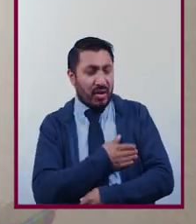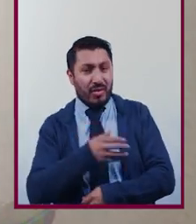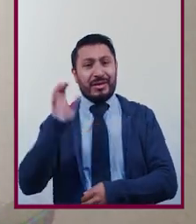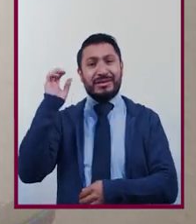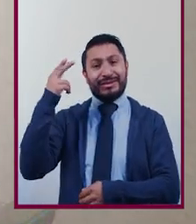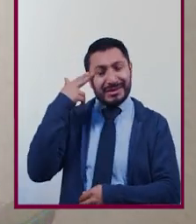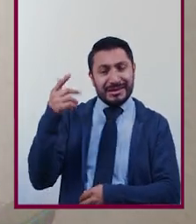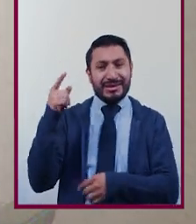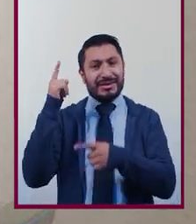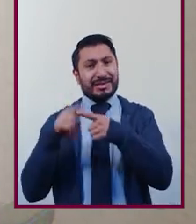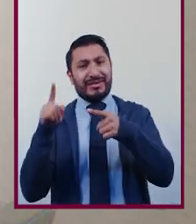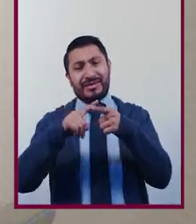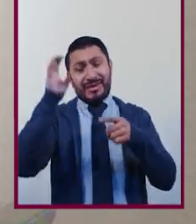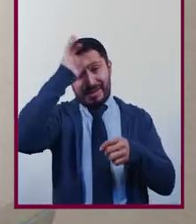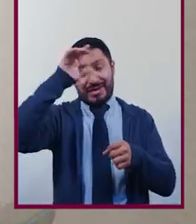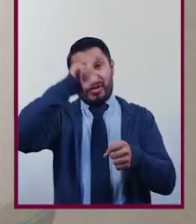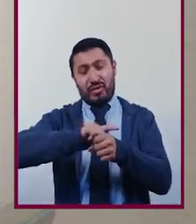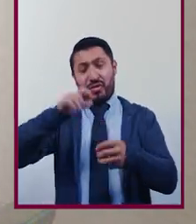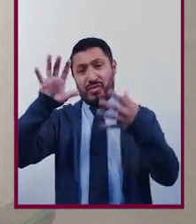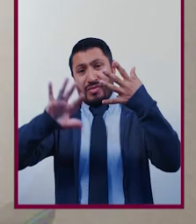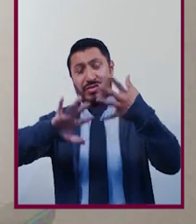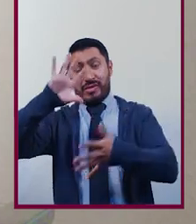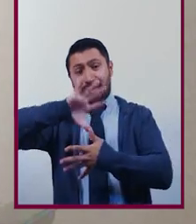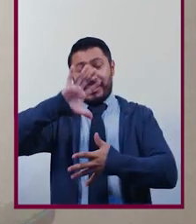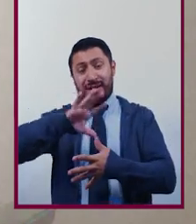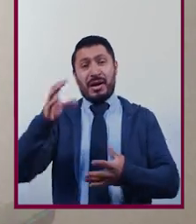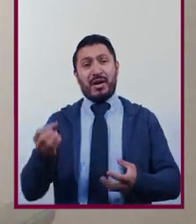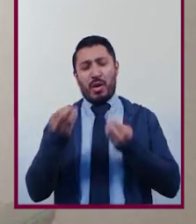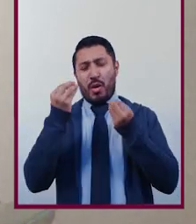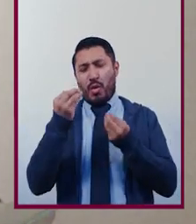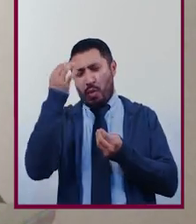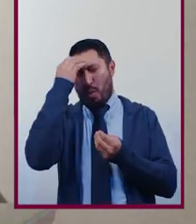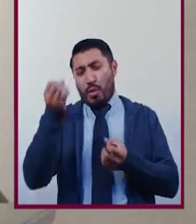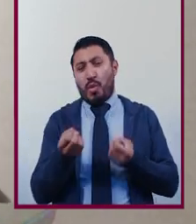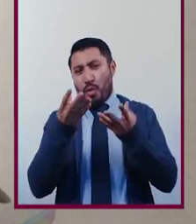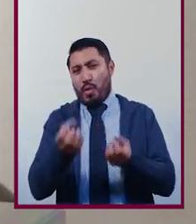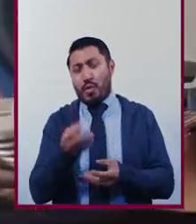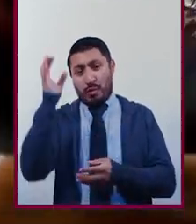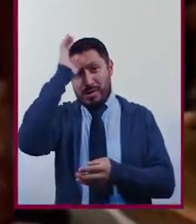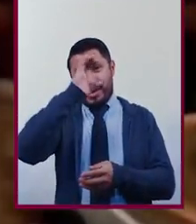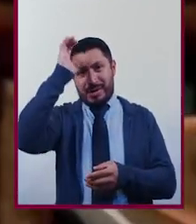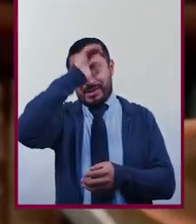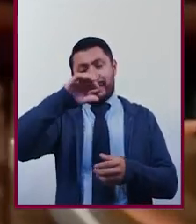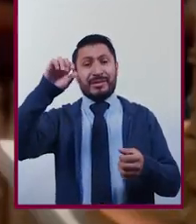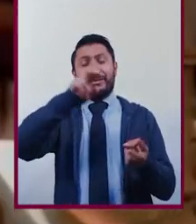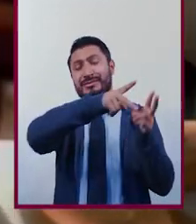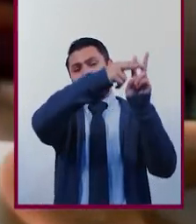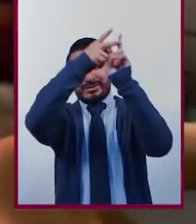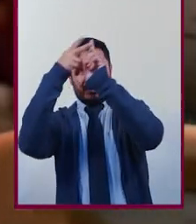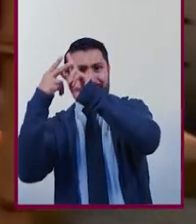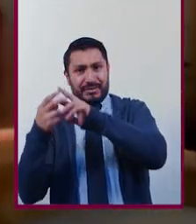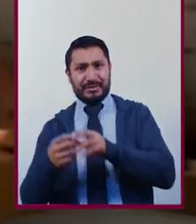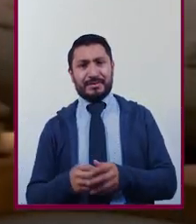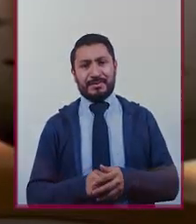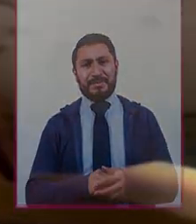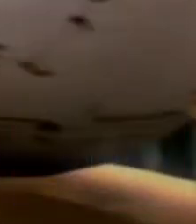y civilizaciones americanas aportaron grandes conocimientos a la ciencia astronómica.